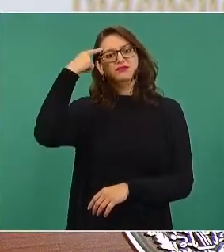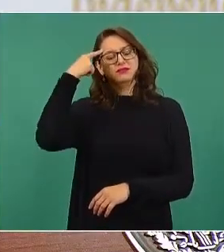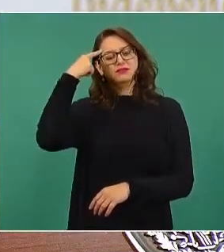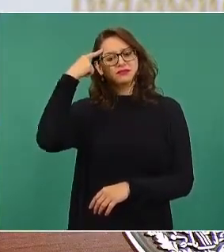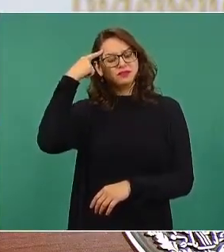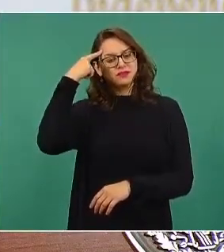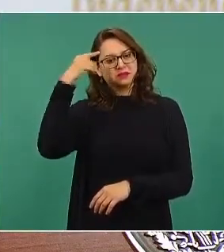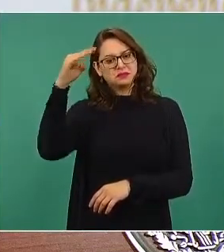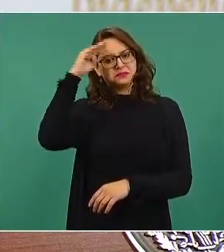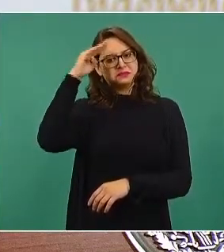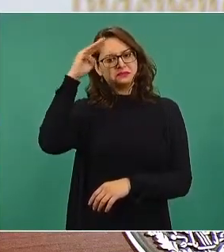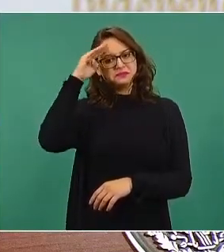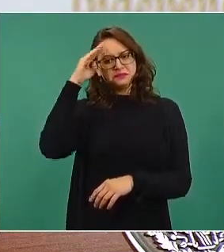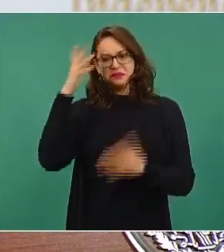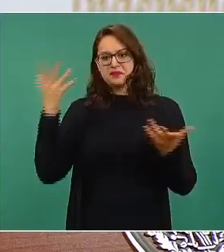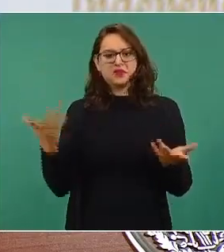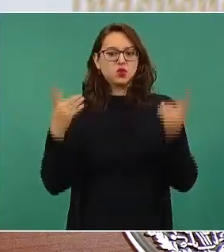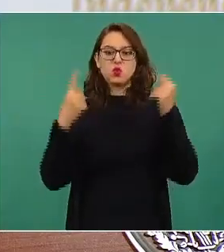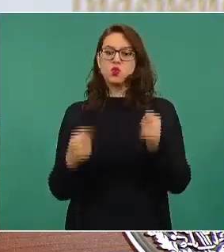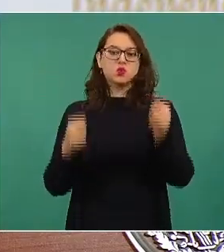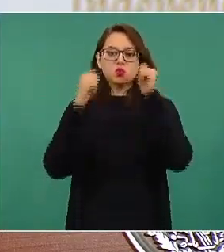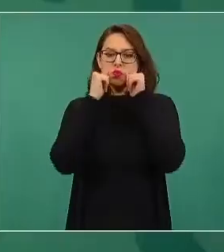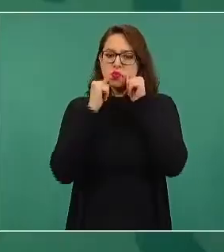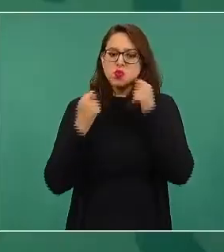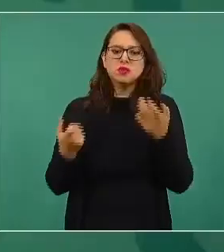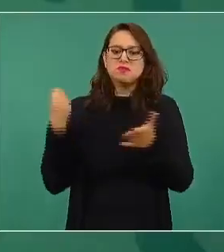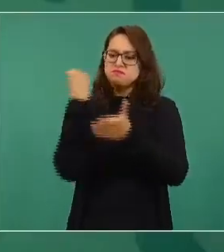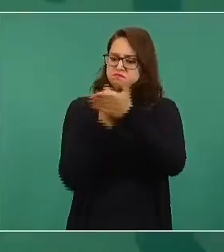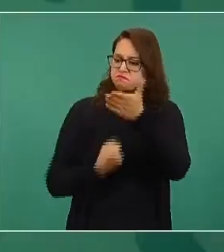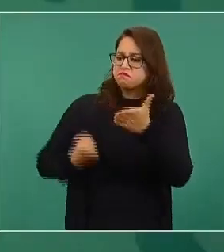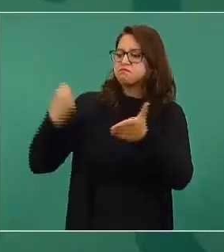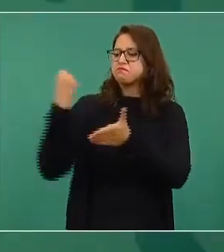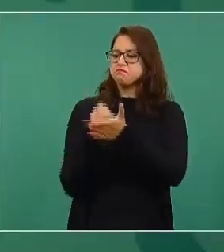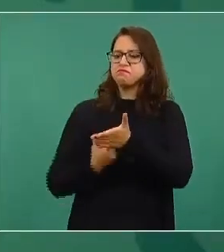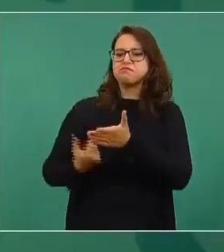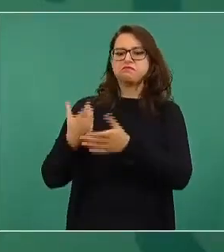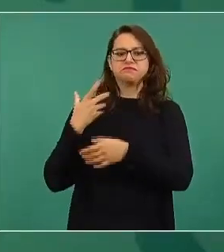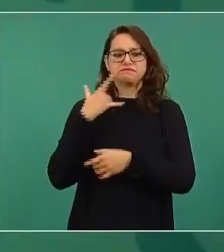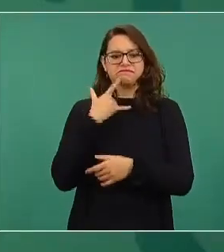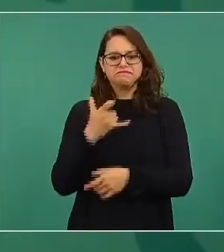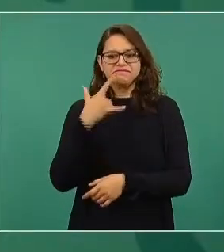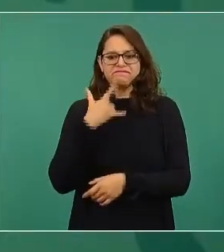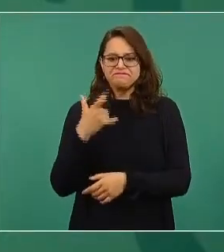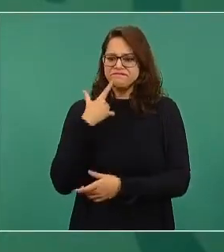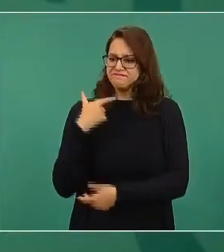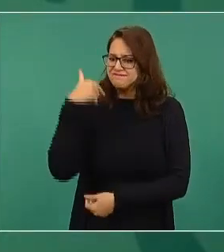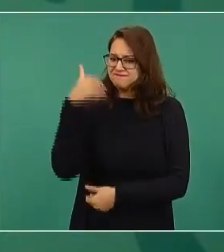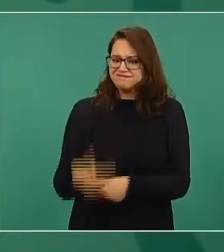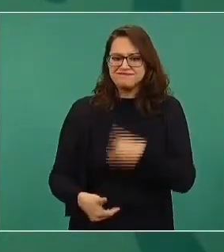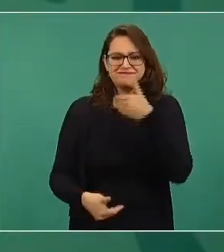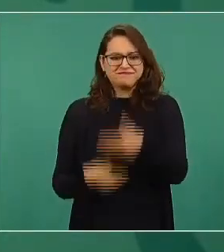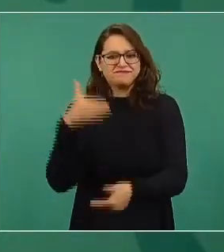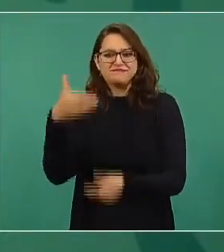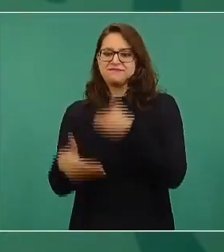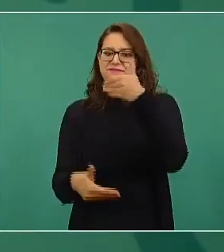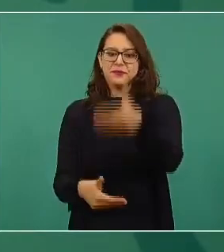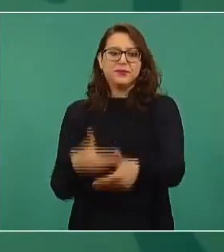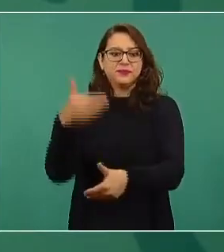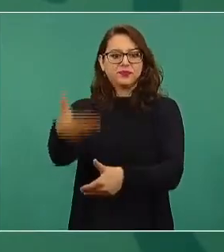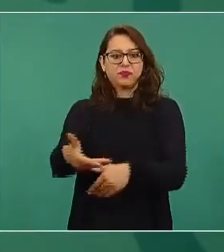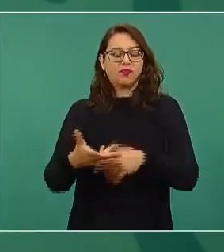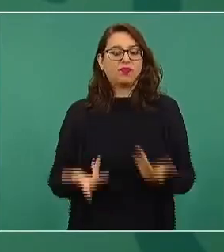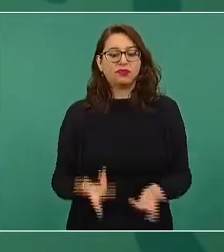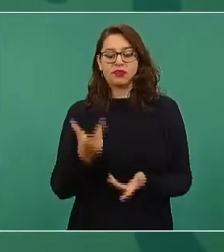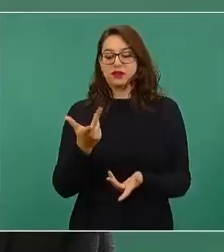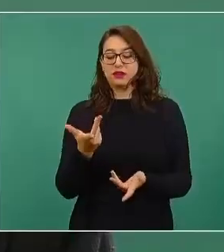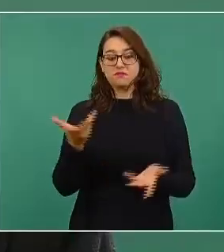era desbrozar el camino, limpiar el camino hacia adelante, porque la democracia es un